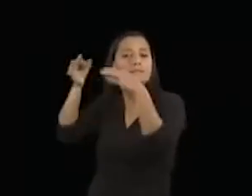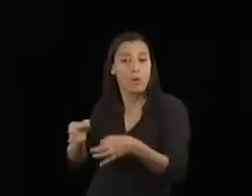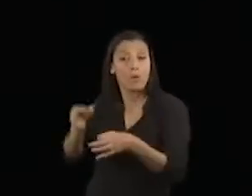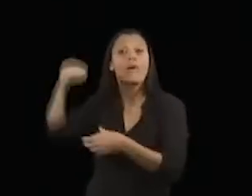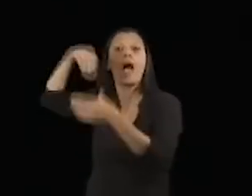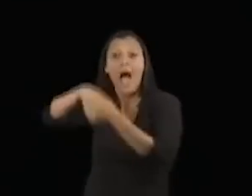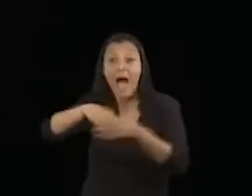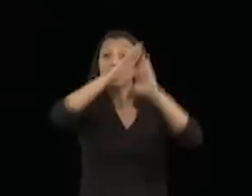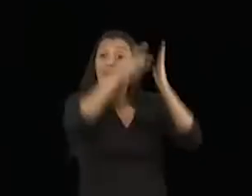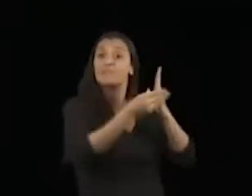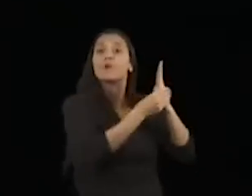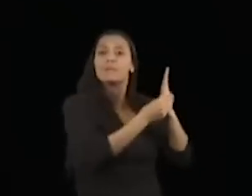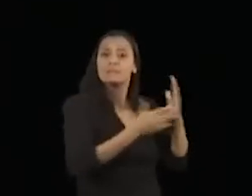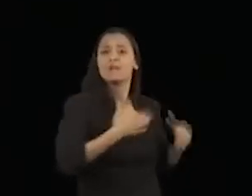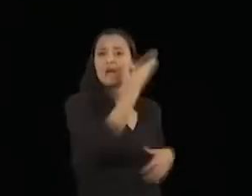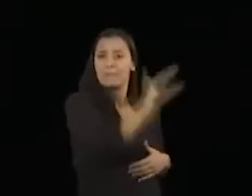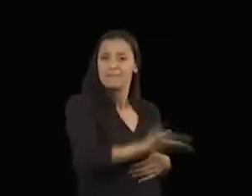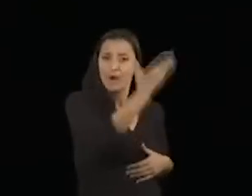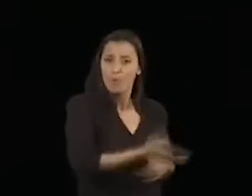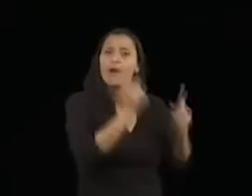Capital Humano era el que,